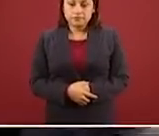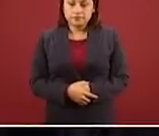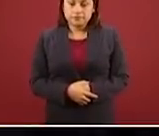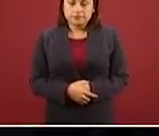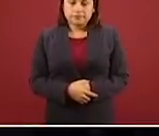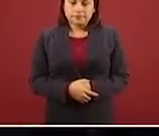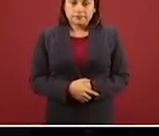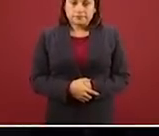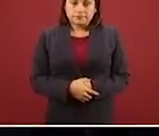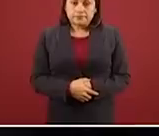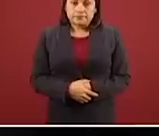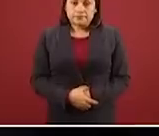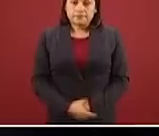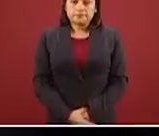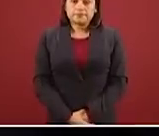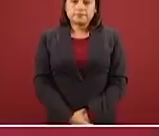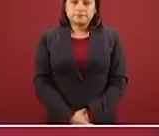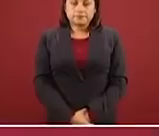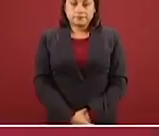Y hasta